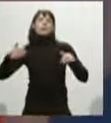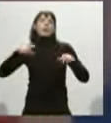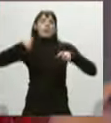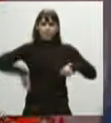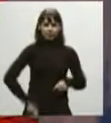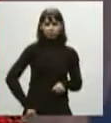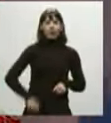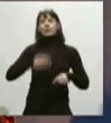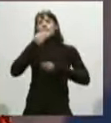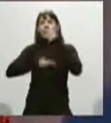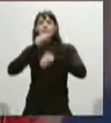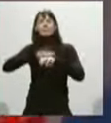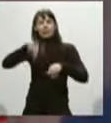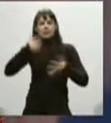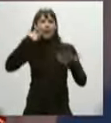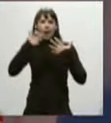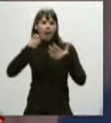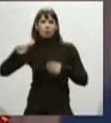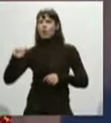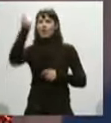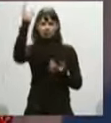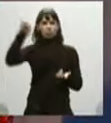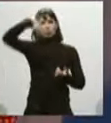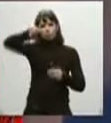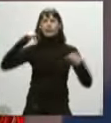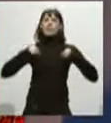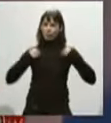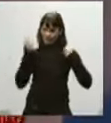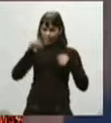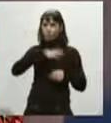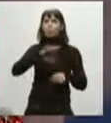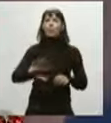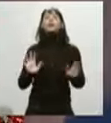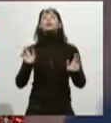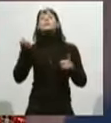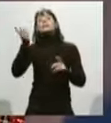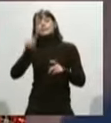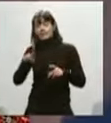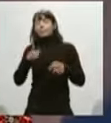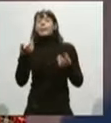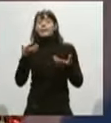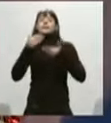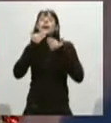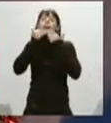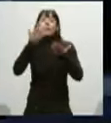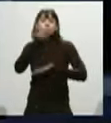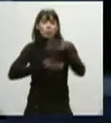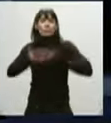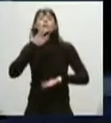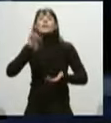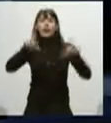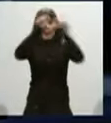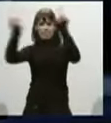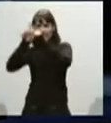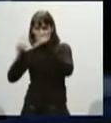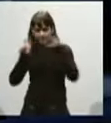sea el éxito que está teniendo y que ustedes además lo estén disfrutando, sino que también un montón de patrocinadores, varias empresas que la hacen posible.